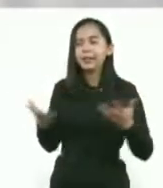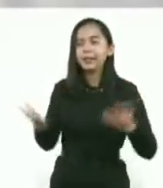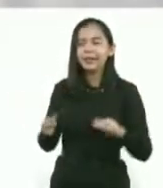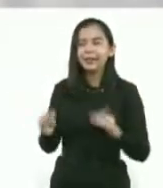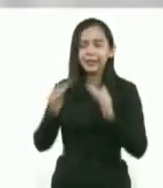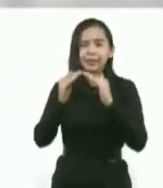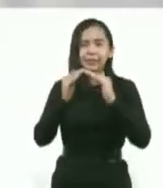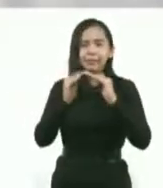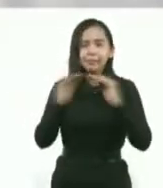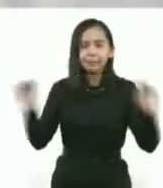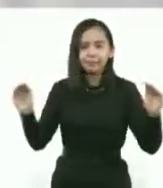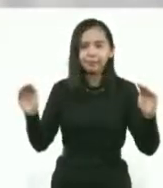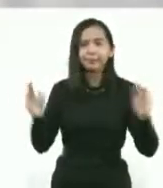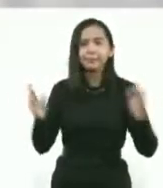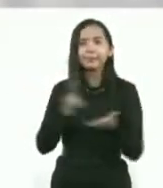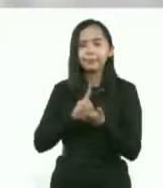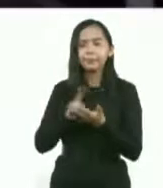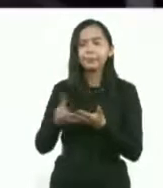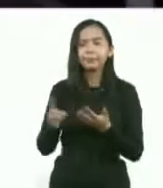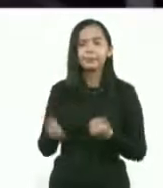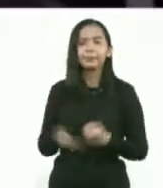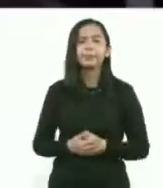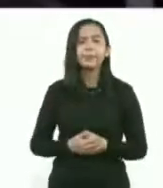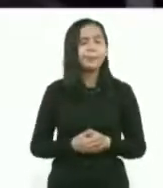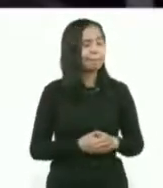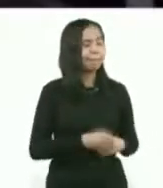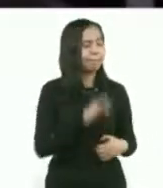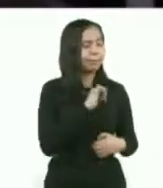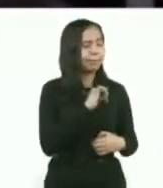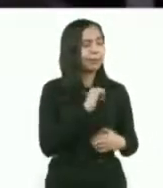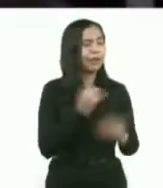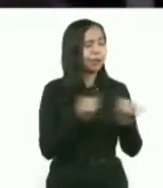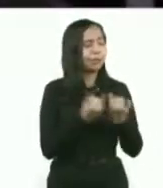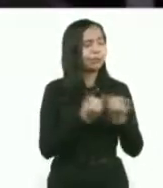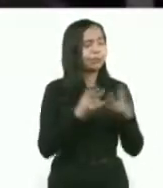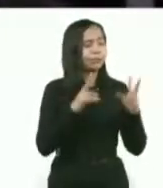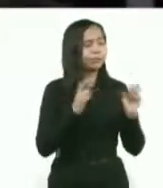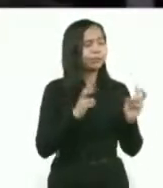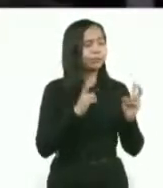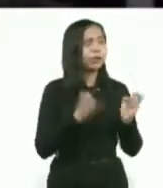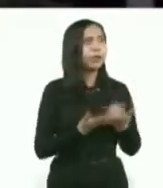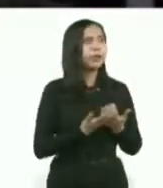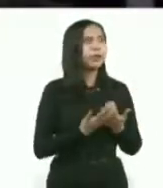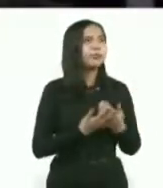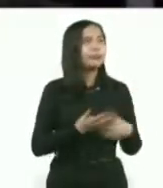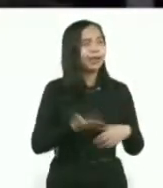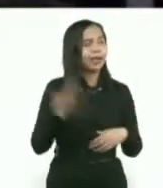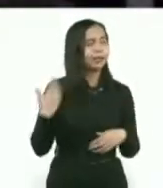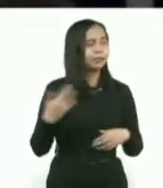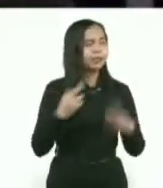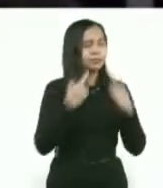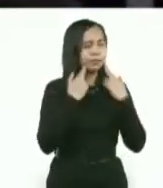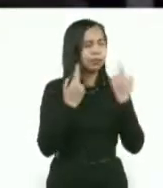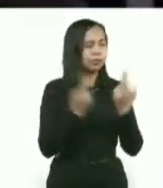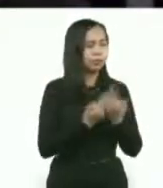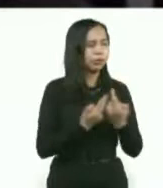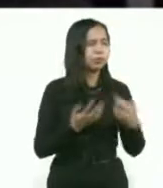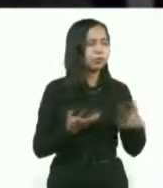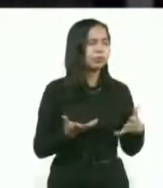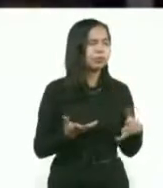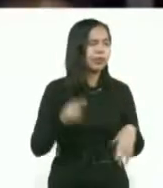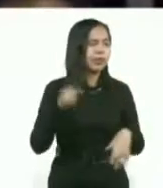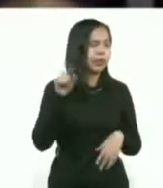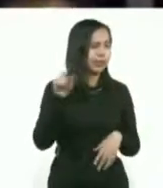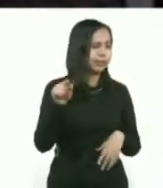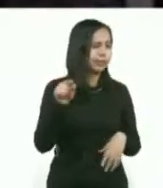y abrir los grandes derechos en la ciudad. Justamente en ese tema, en la reunión que tuvieron hoy en Palacio Nacional, ¿qué